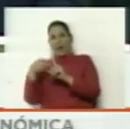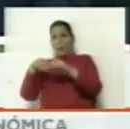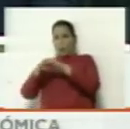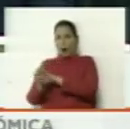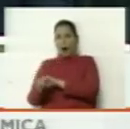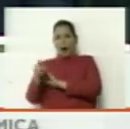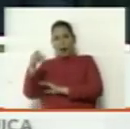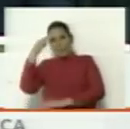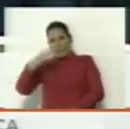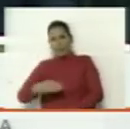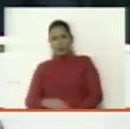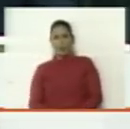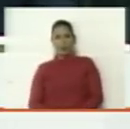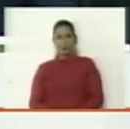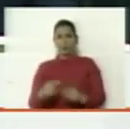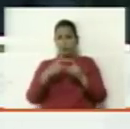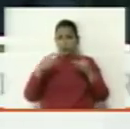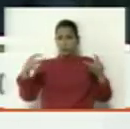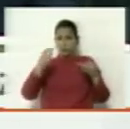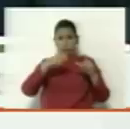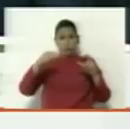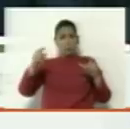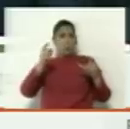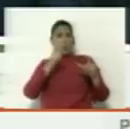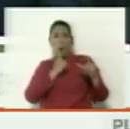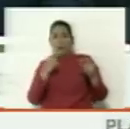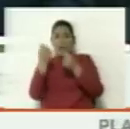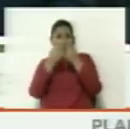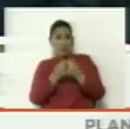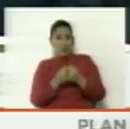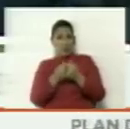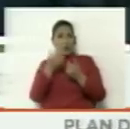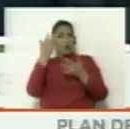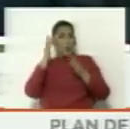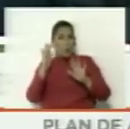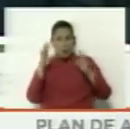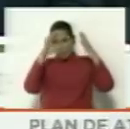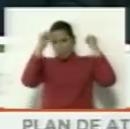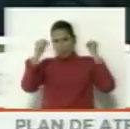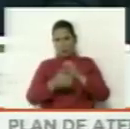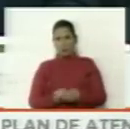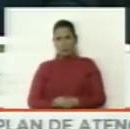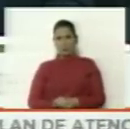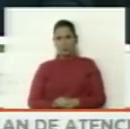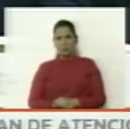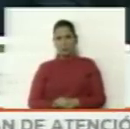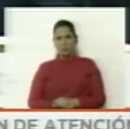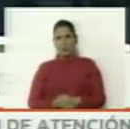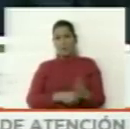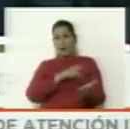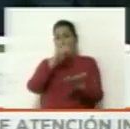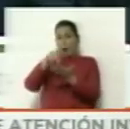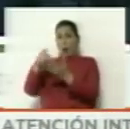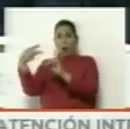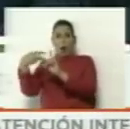cheque sin fondos. Un supuesto embajador va a un hotel y los